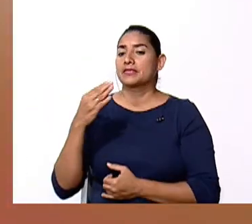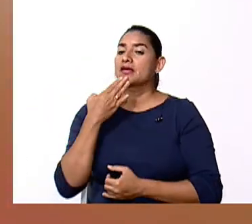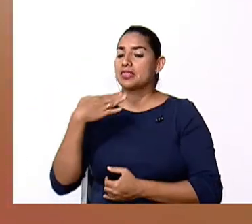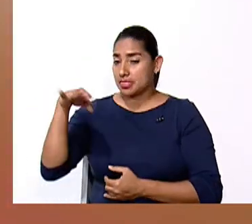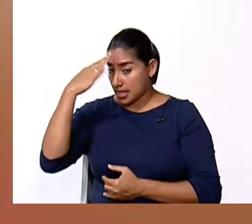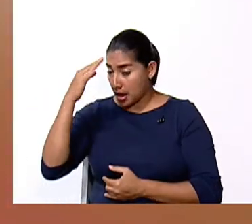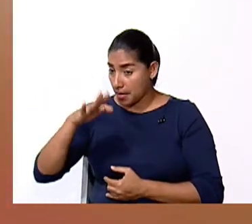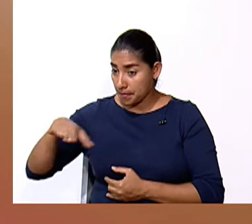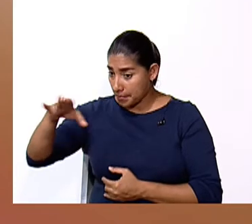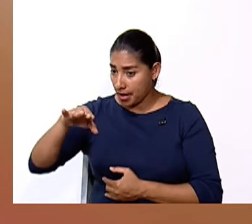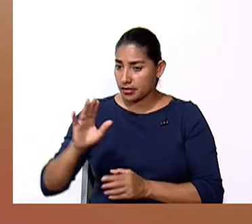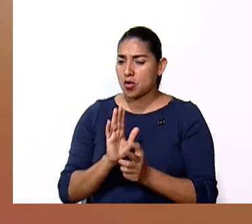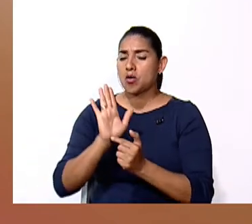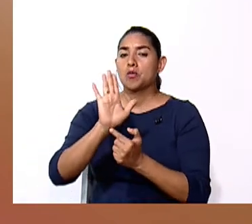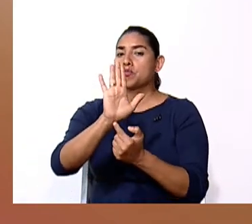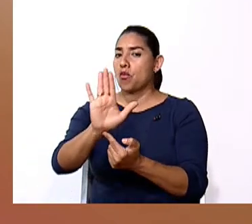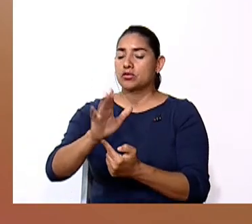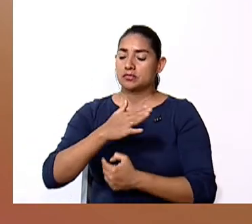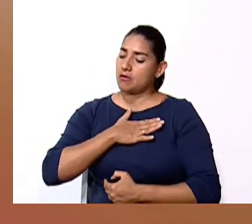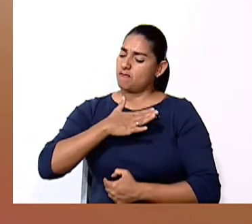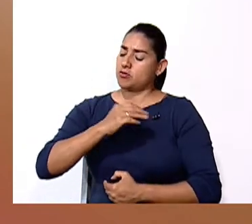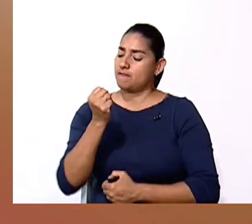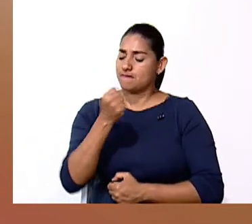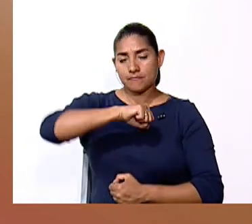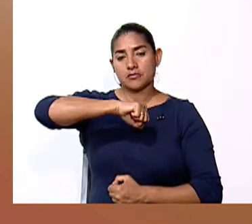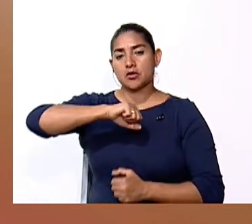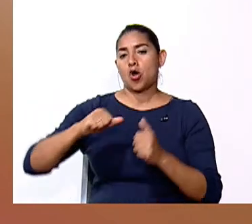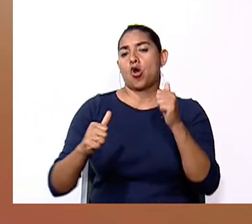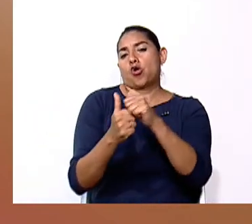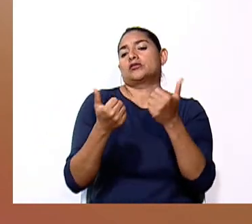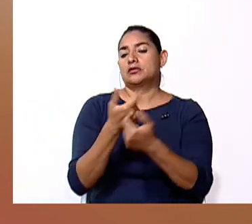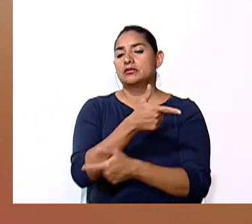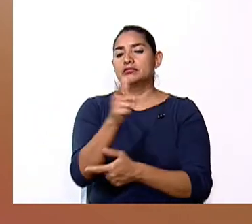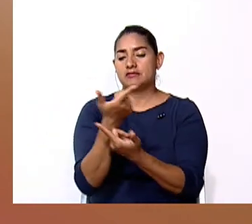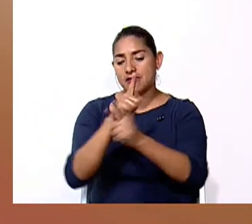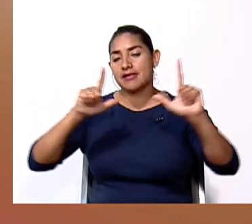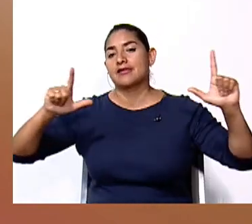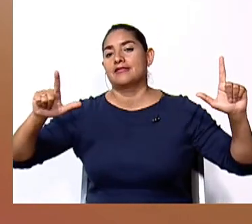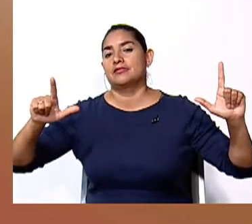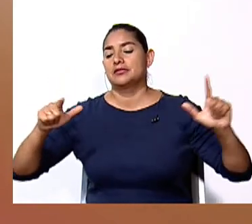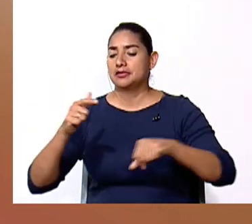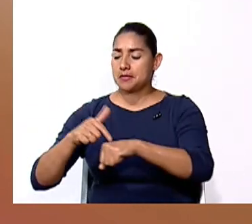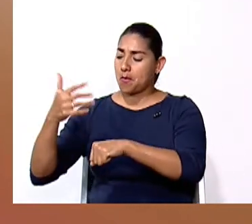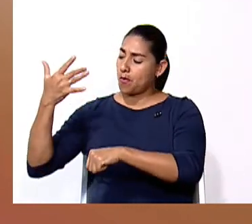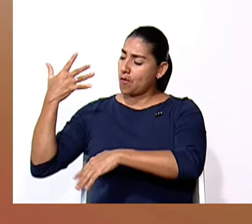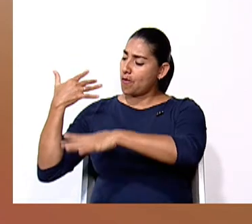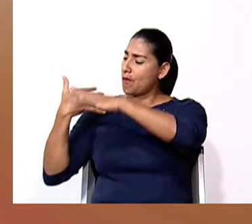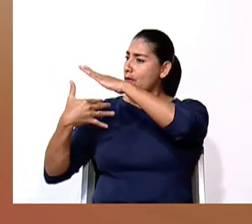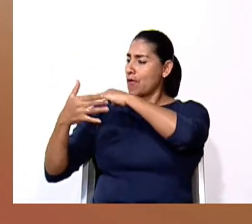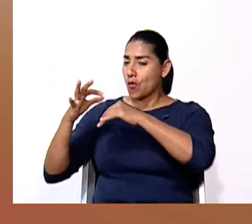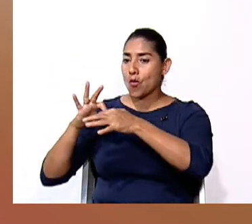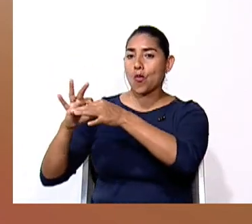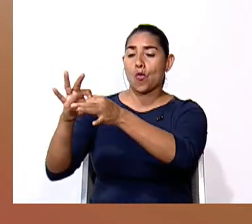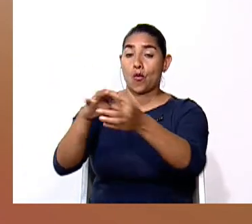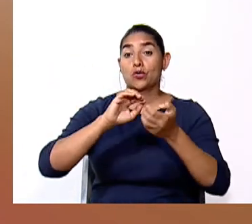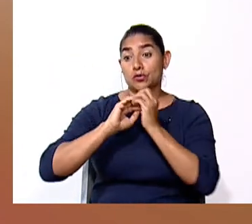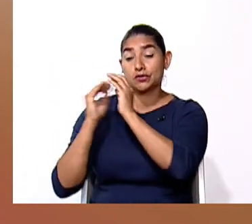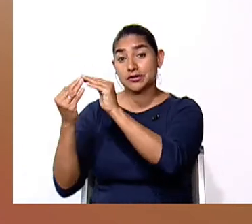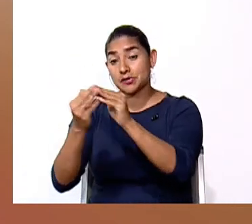dentro de esos territorios, otro pueblo indígena vio cómo llevaba a Cocorí y a otros